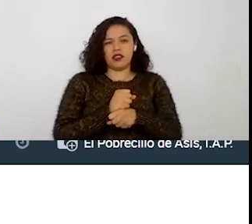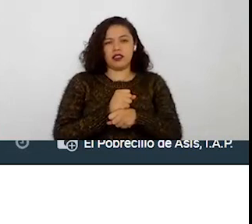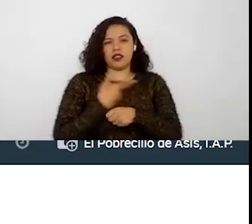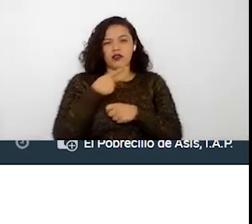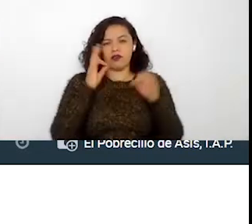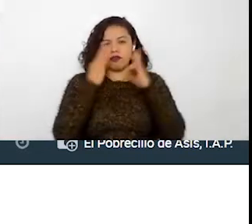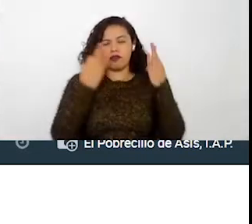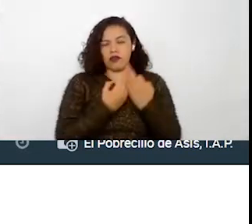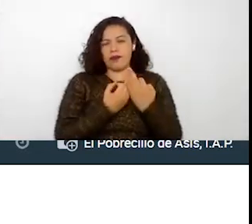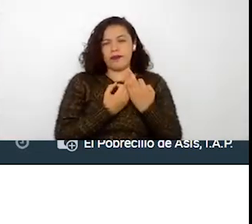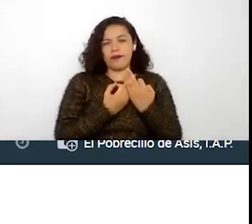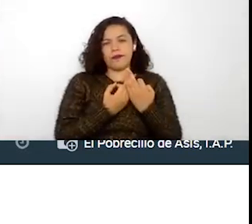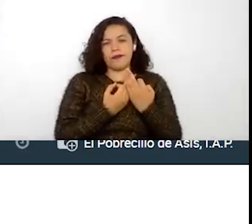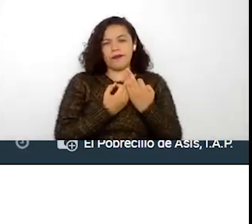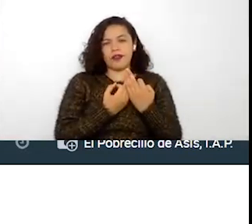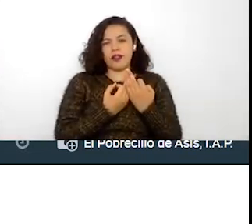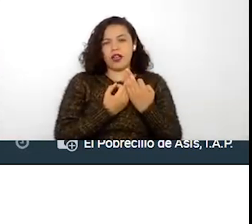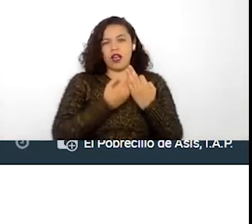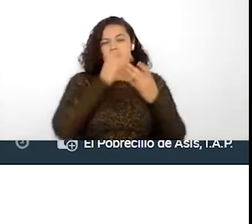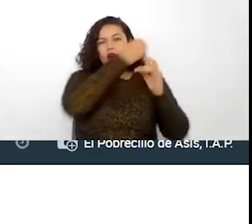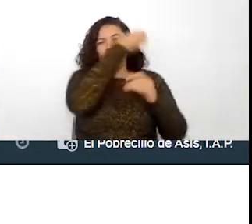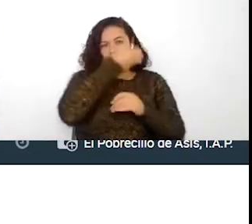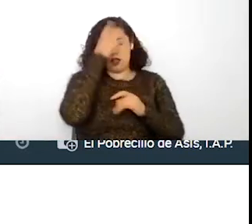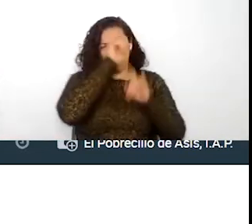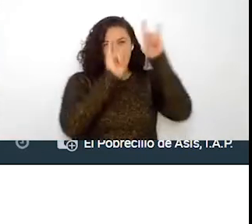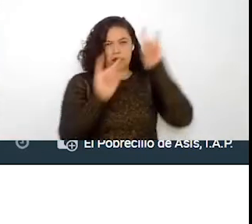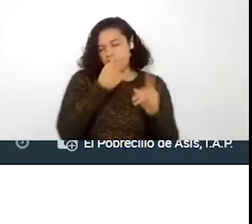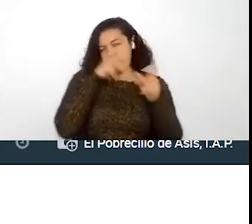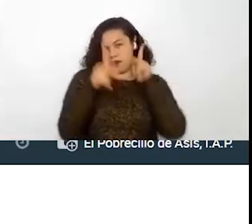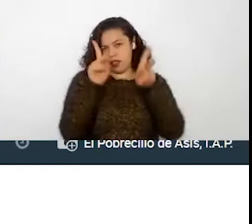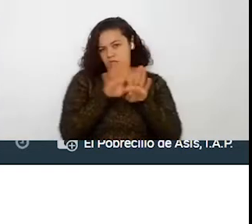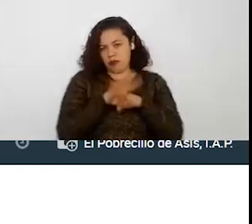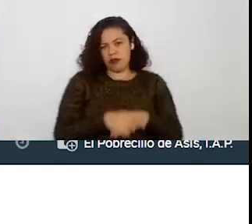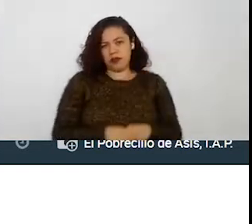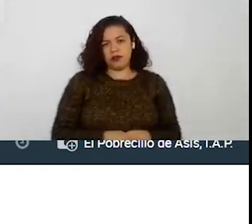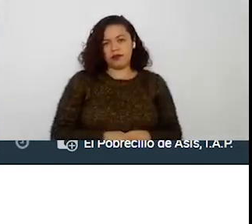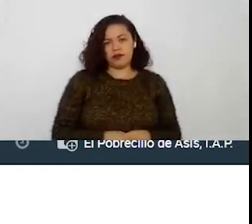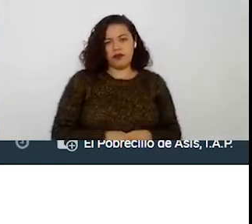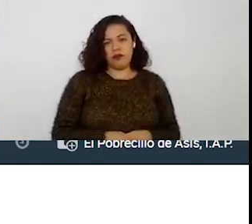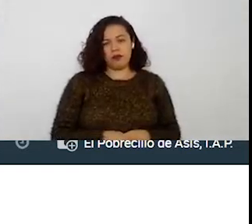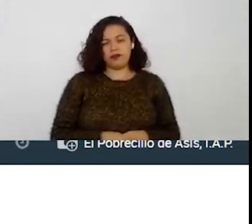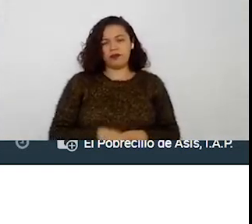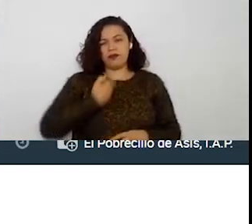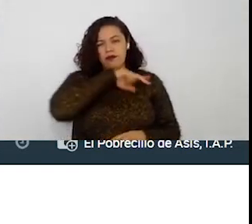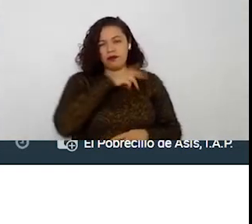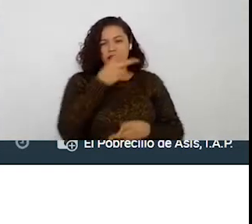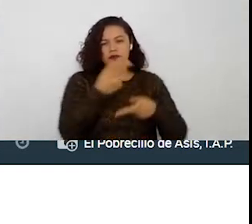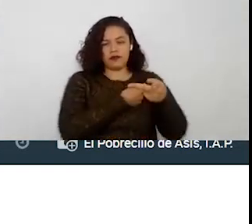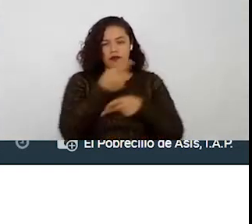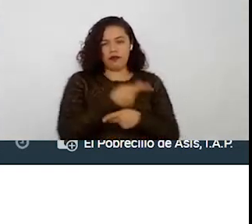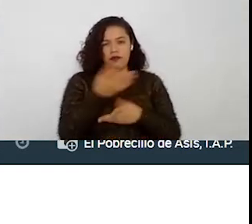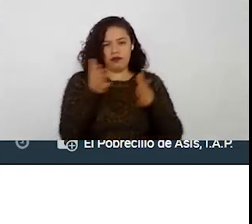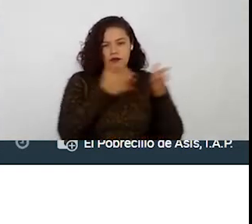nuestra nuestras pláticas Cómo van a estar distribuidas nuestras pláticas Entonces nosotros planeamos lo